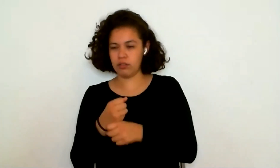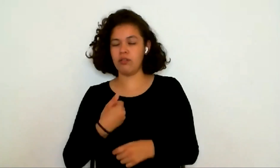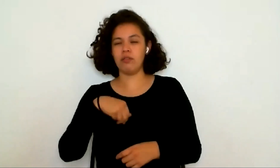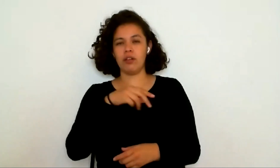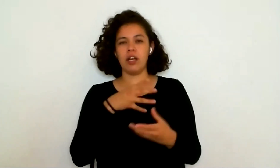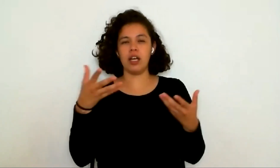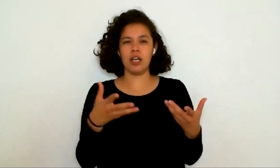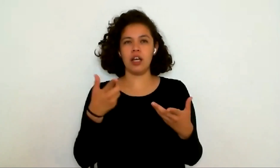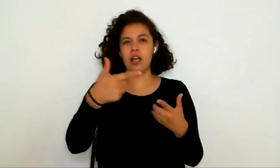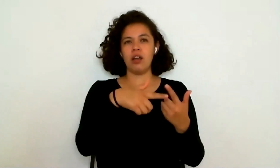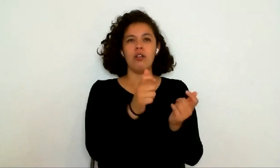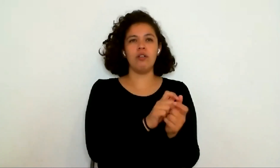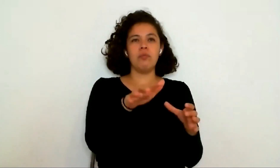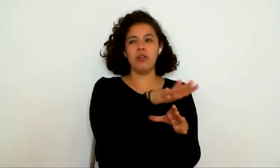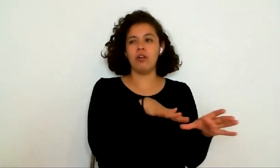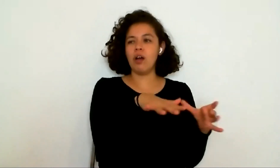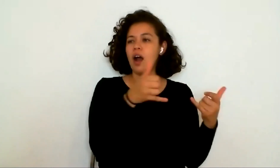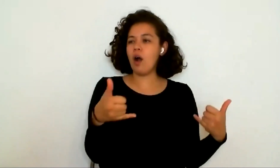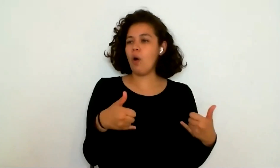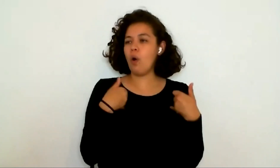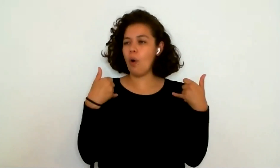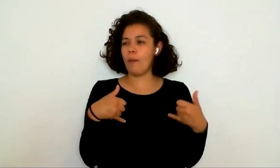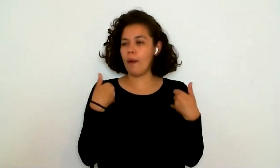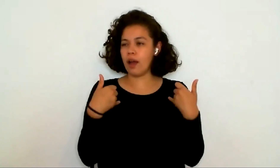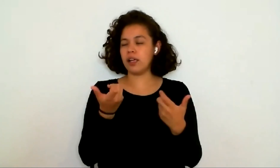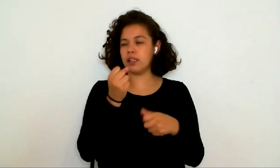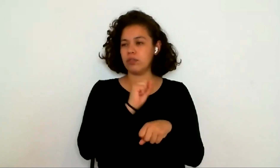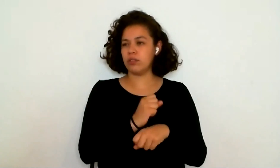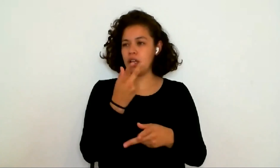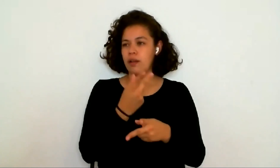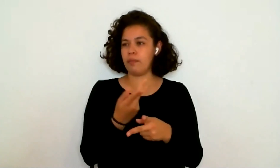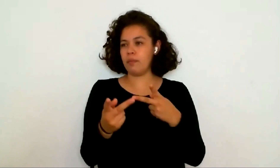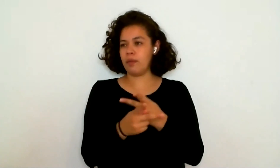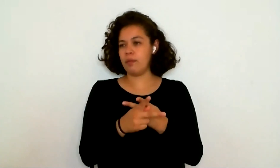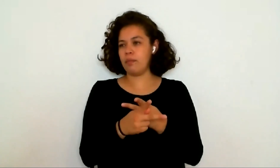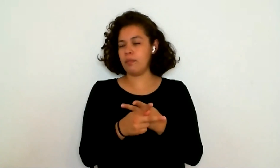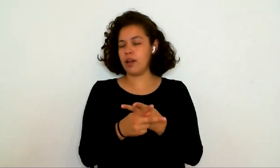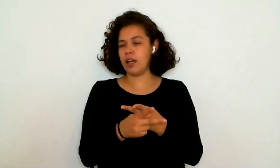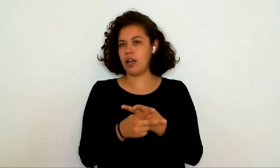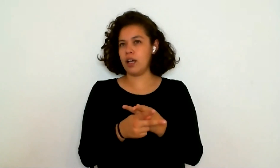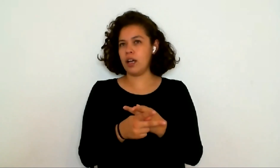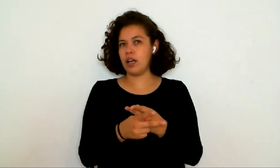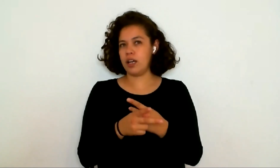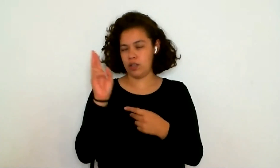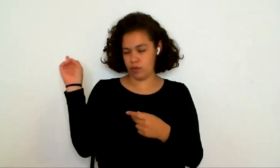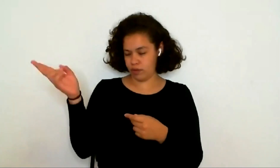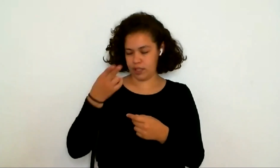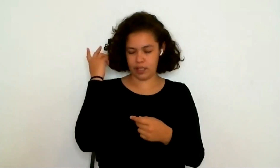con población de jóvenes, secundaria, preparatoria y a nivel